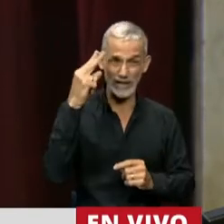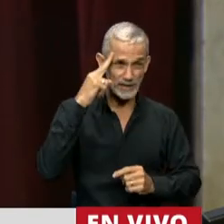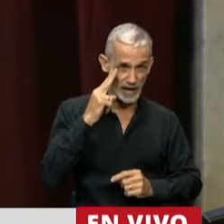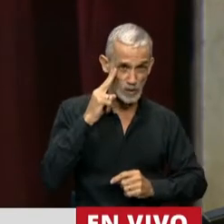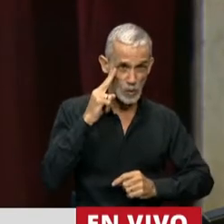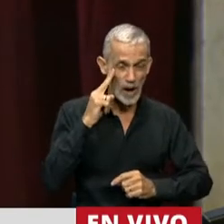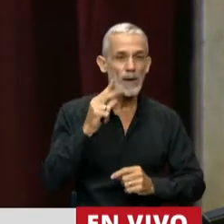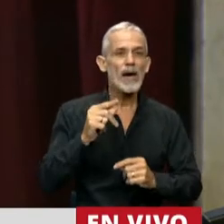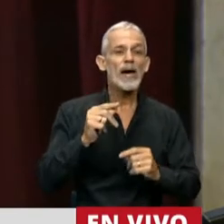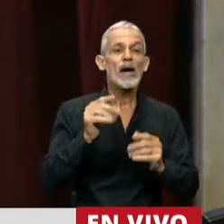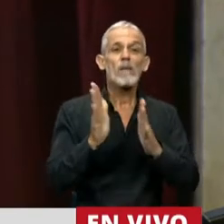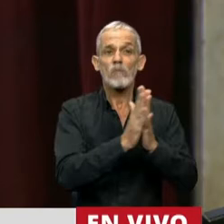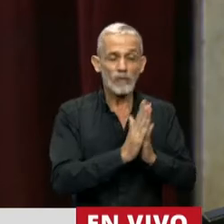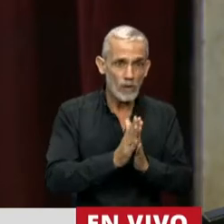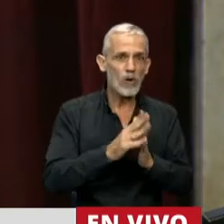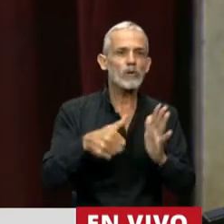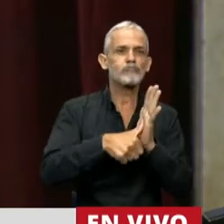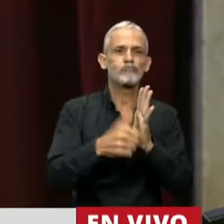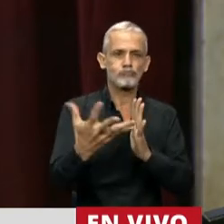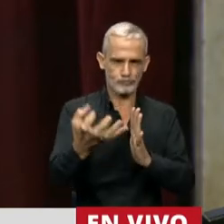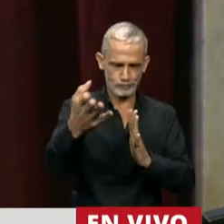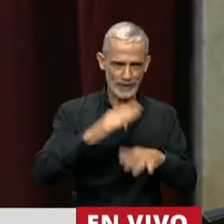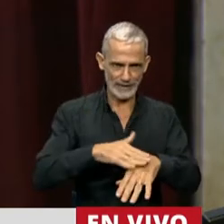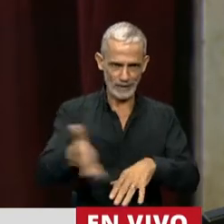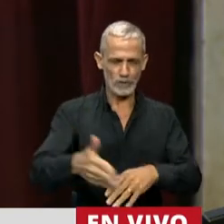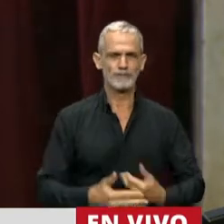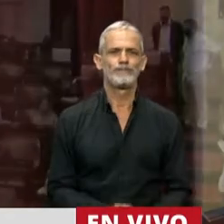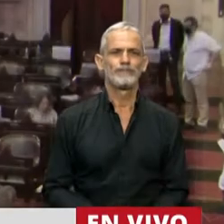179. Sírvanse marcar su voto. Tiempo.